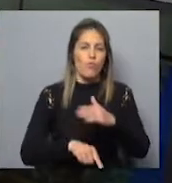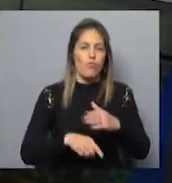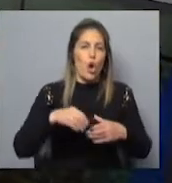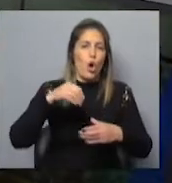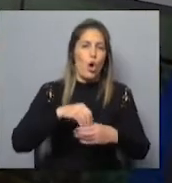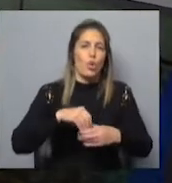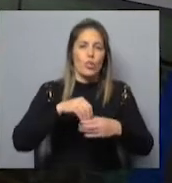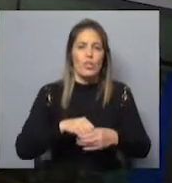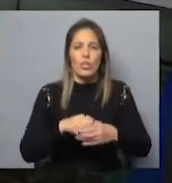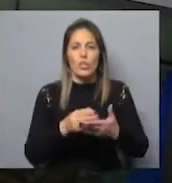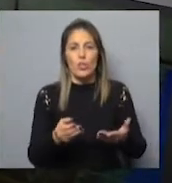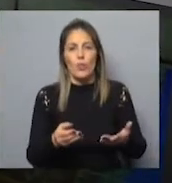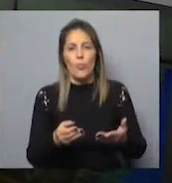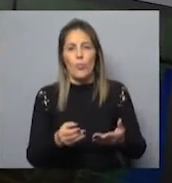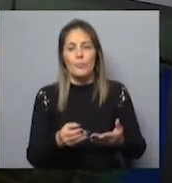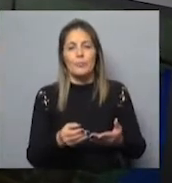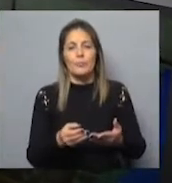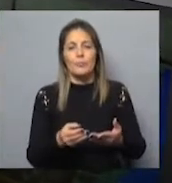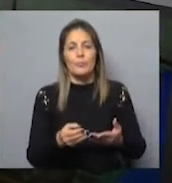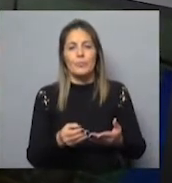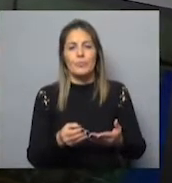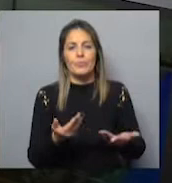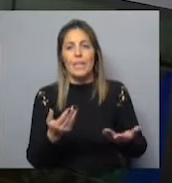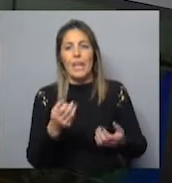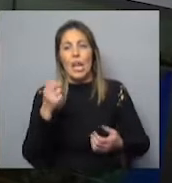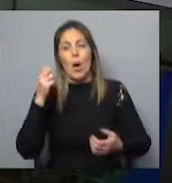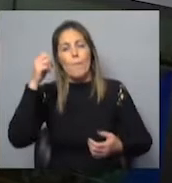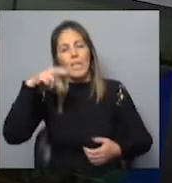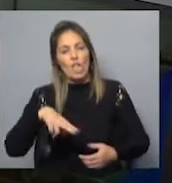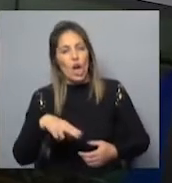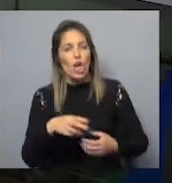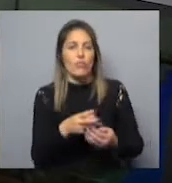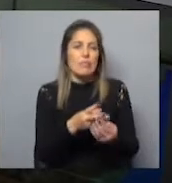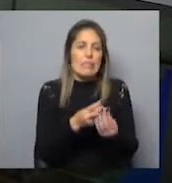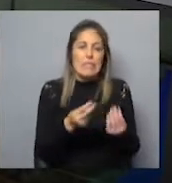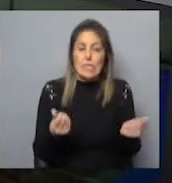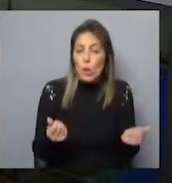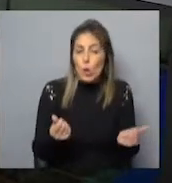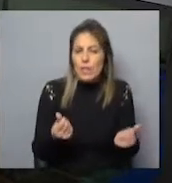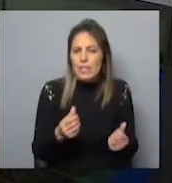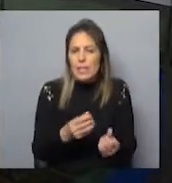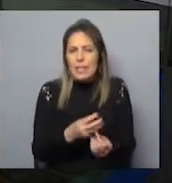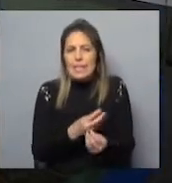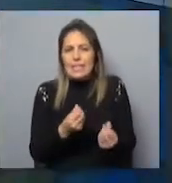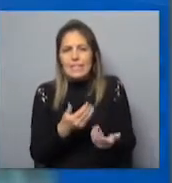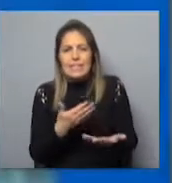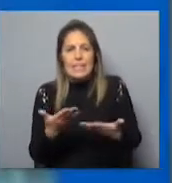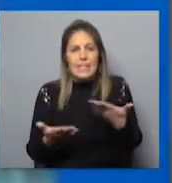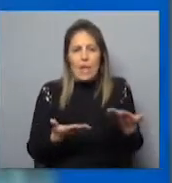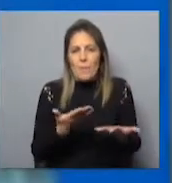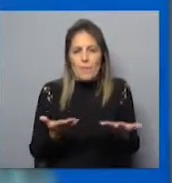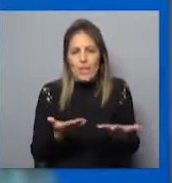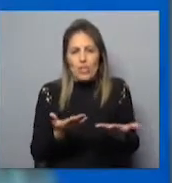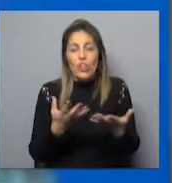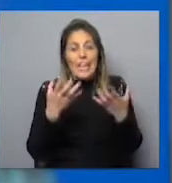de de subjetividad de sensaciones de sentimientos de querer ser y no